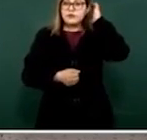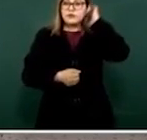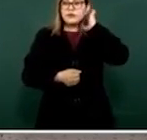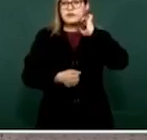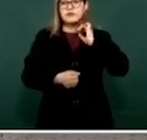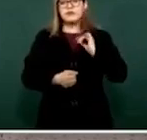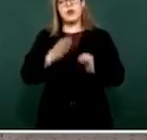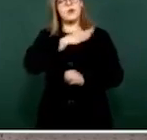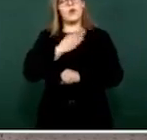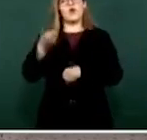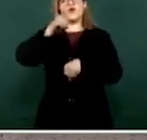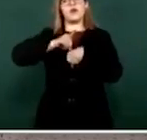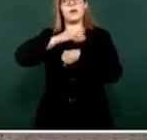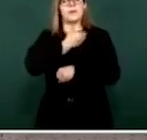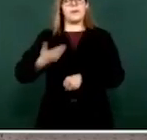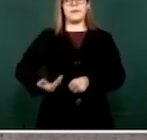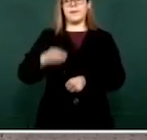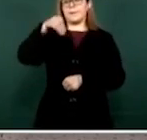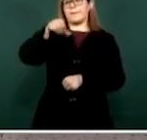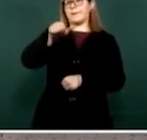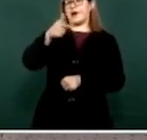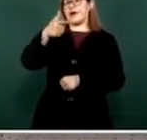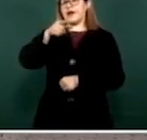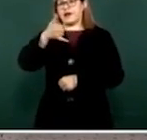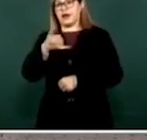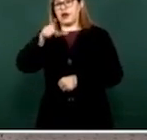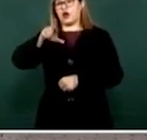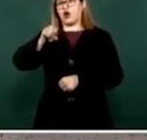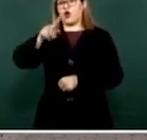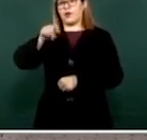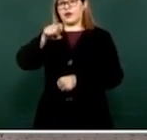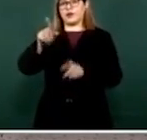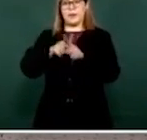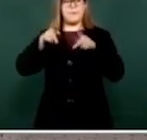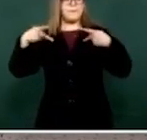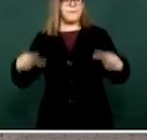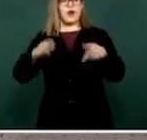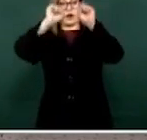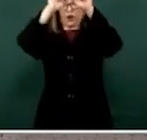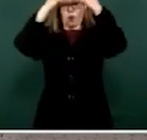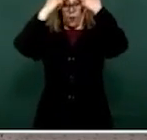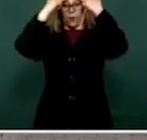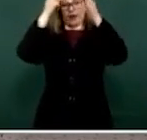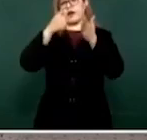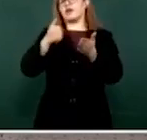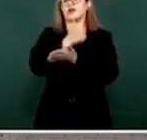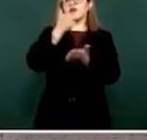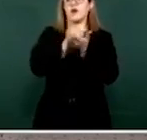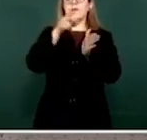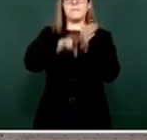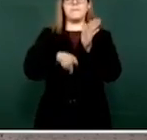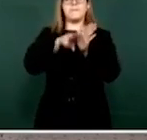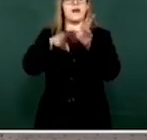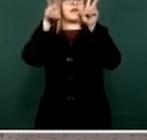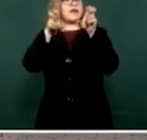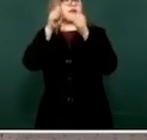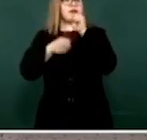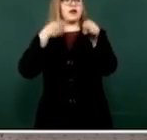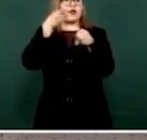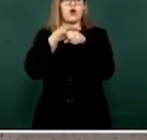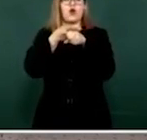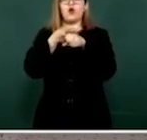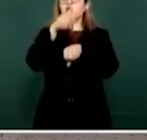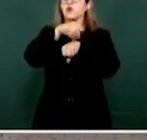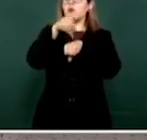Buenos días, presidente. Magui López, de periódico El Mañana de Ciudad Valles, en la Huasteca. Señora, hablaba usted en materia de seguridad que las cifras van a la